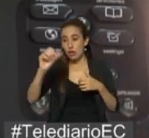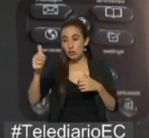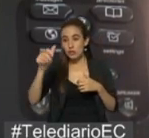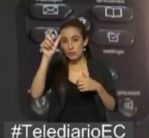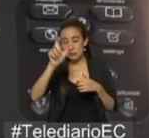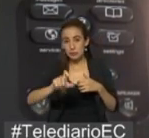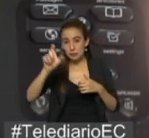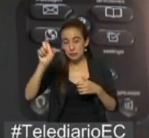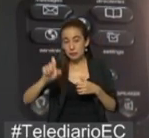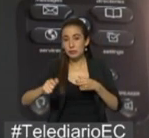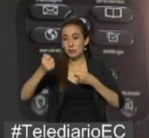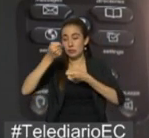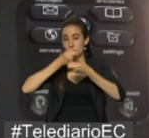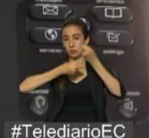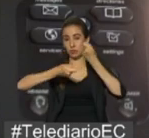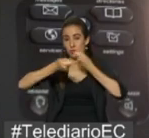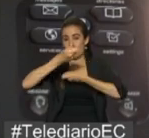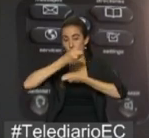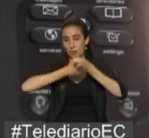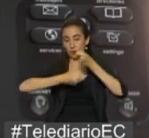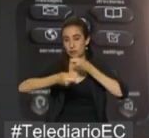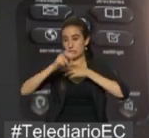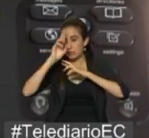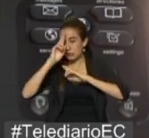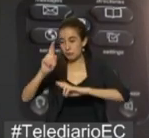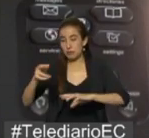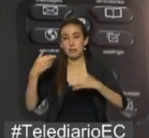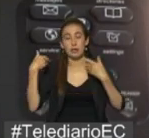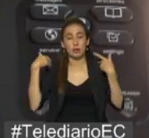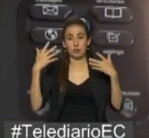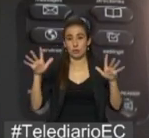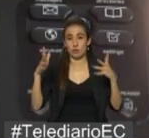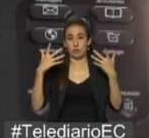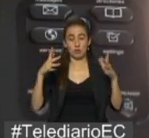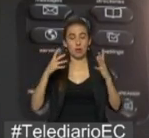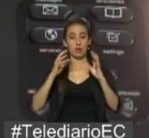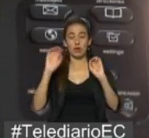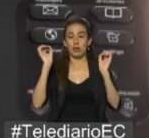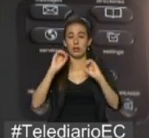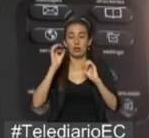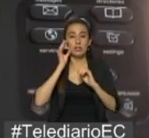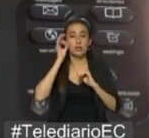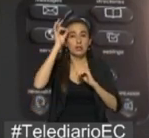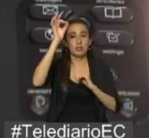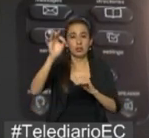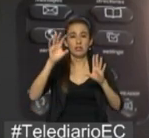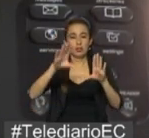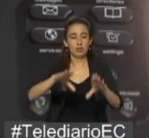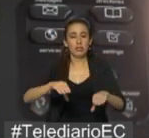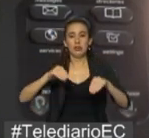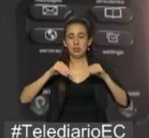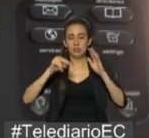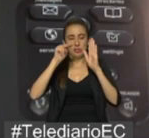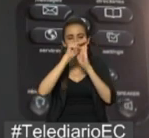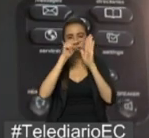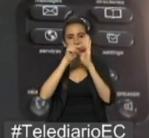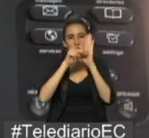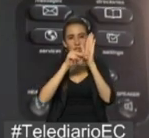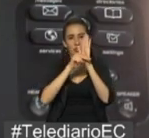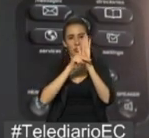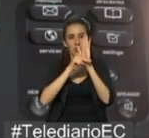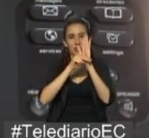hayan tomado un vuelo sin respetar, o que tomen a futuro inclusive un vuelo sin acatar las normas legales que rigen el